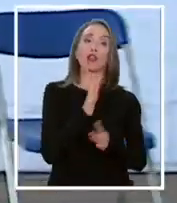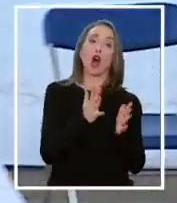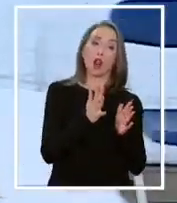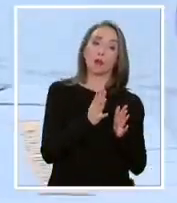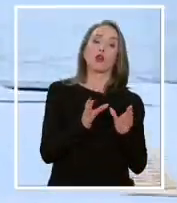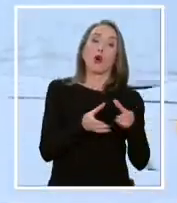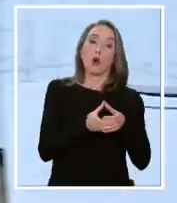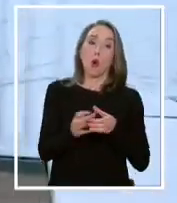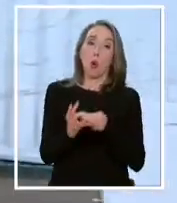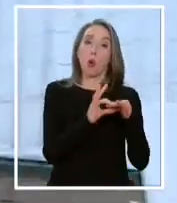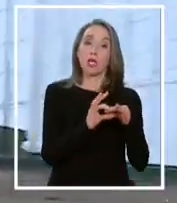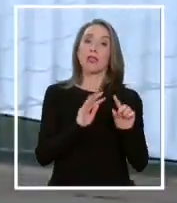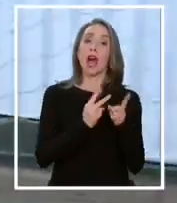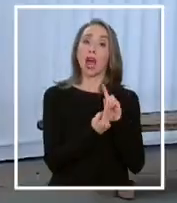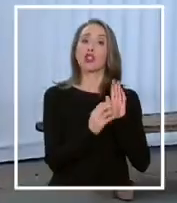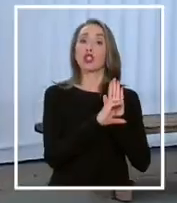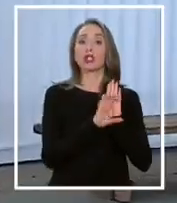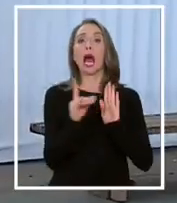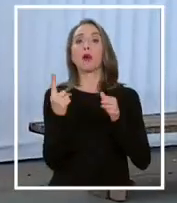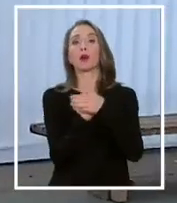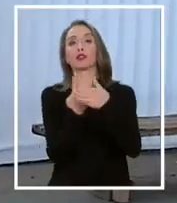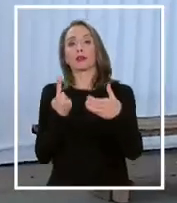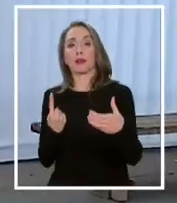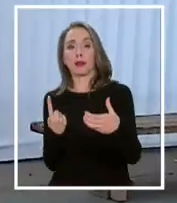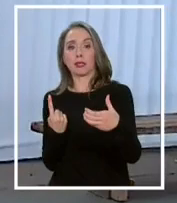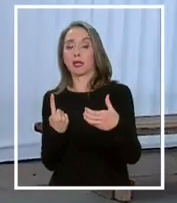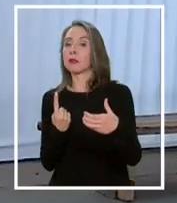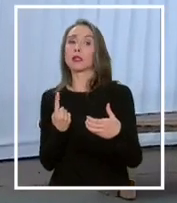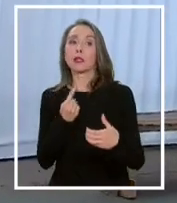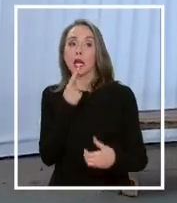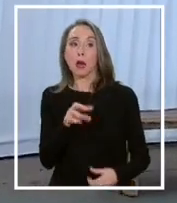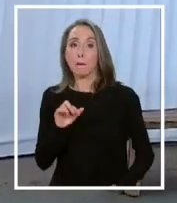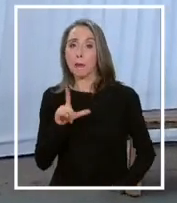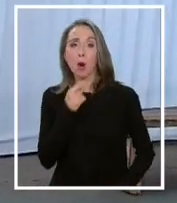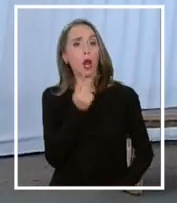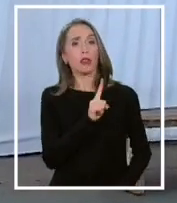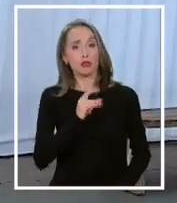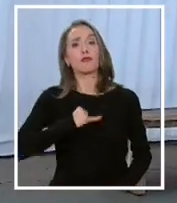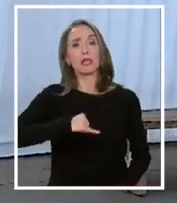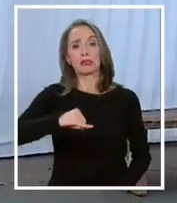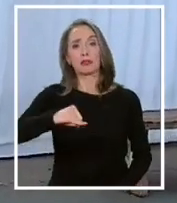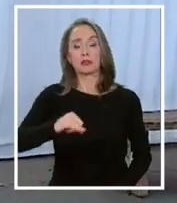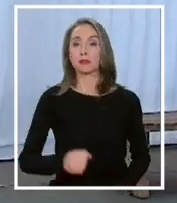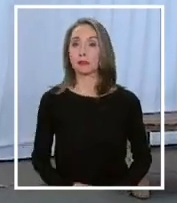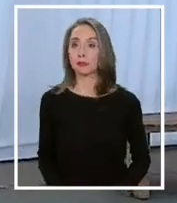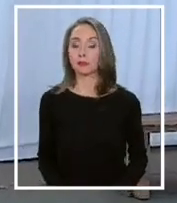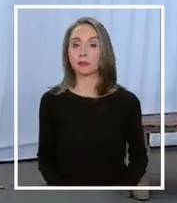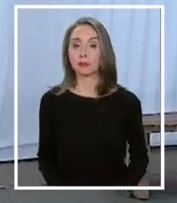de unidad constituyente una opción por ahora descartada por paula narváez